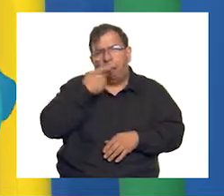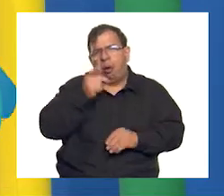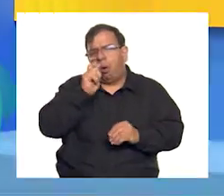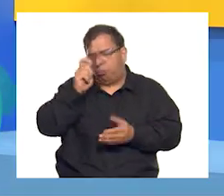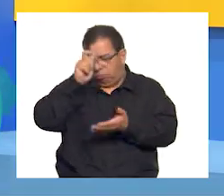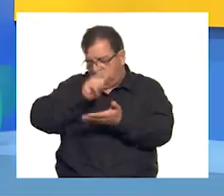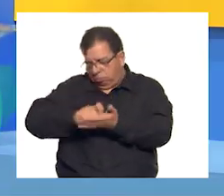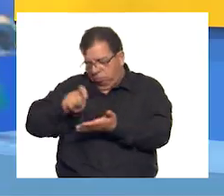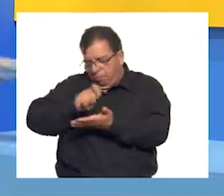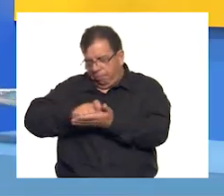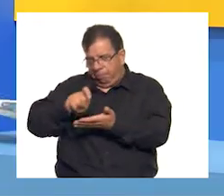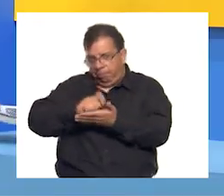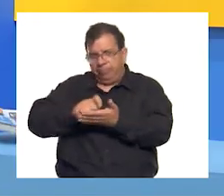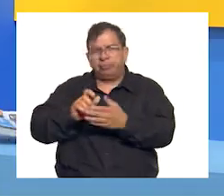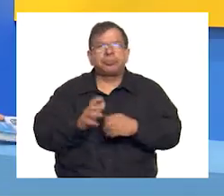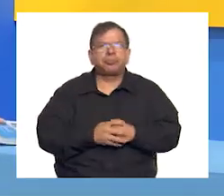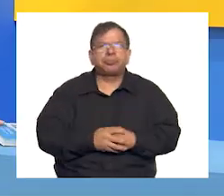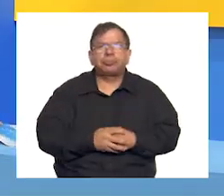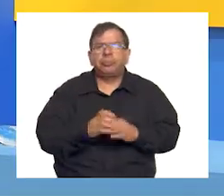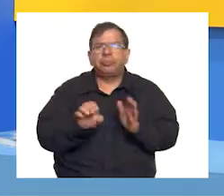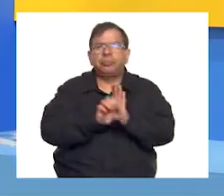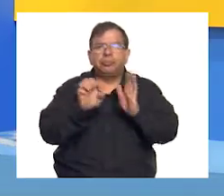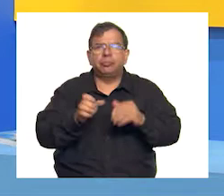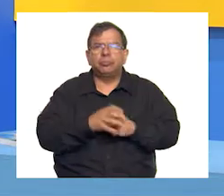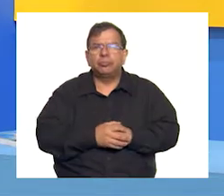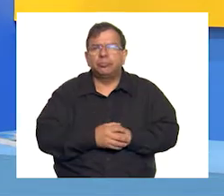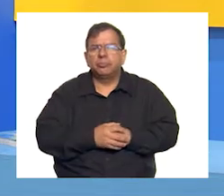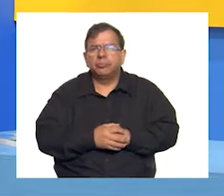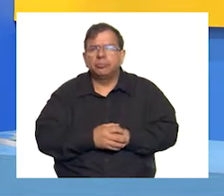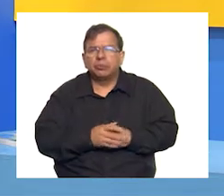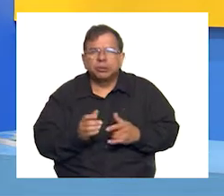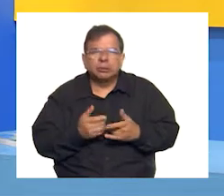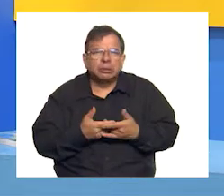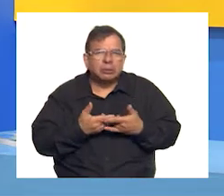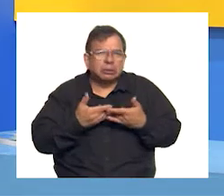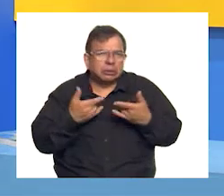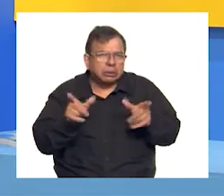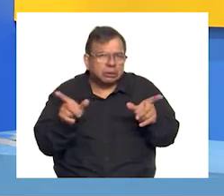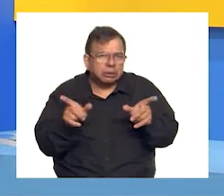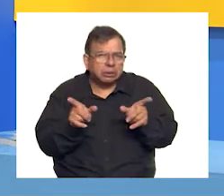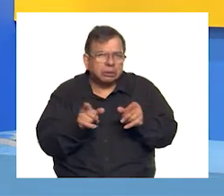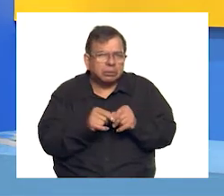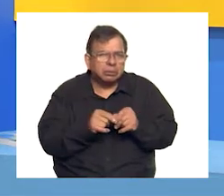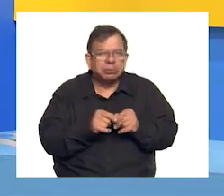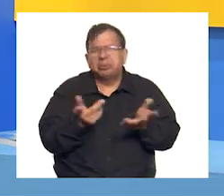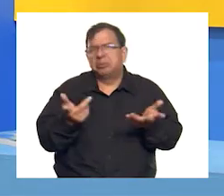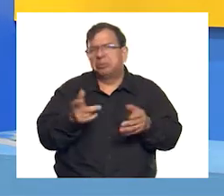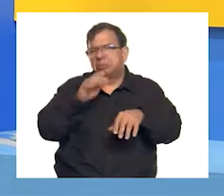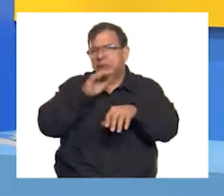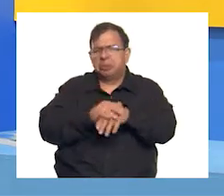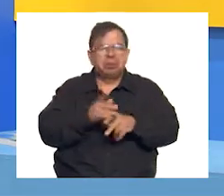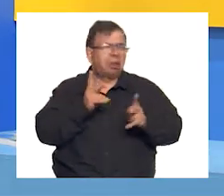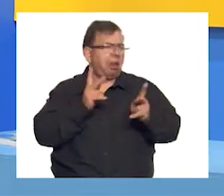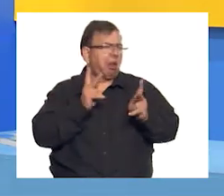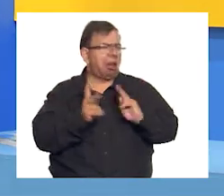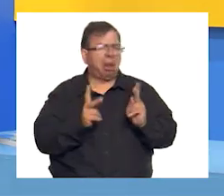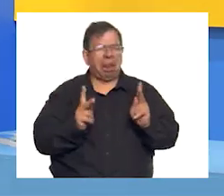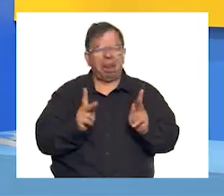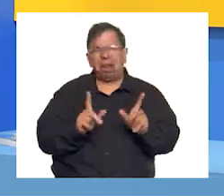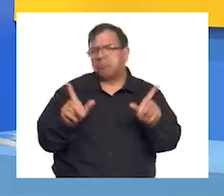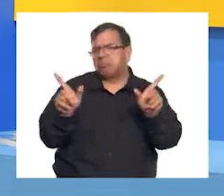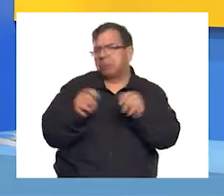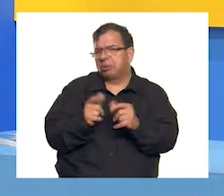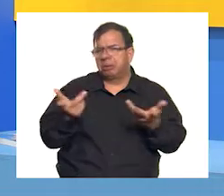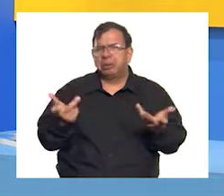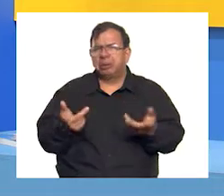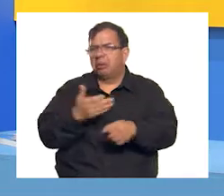escrita. Por ejemplo, una leyenda, debido a su brevedad, la puedes contar cuando platicas con tus amigos, con tus